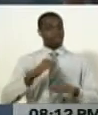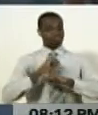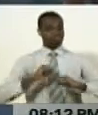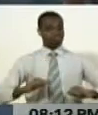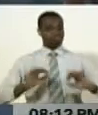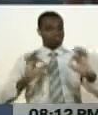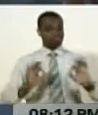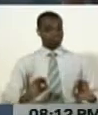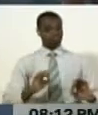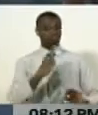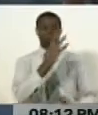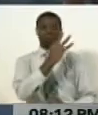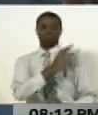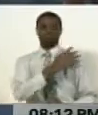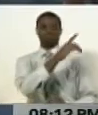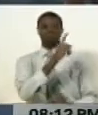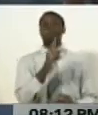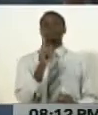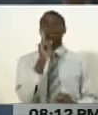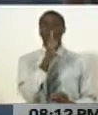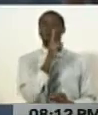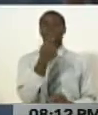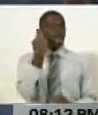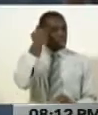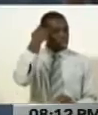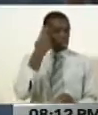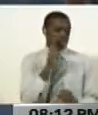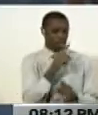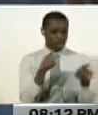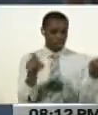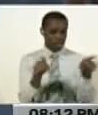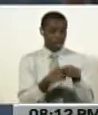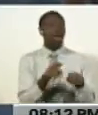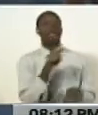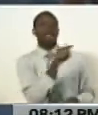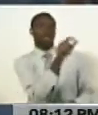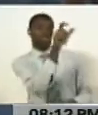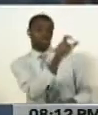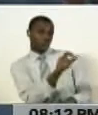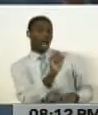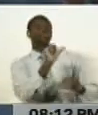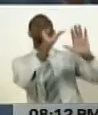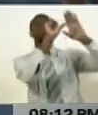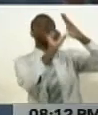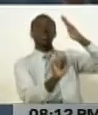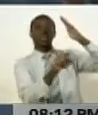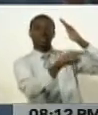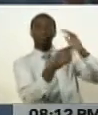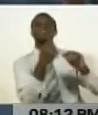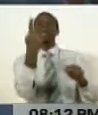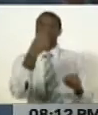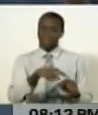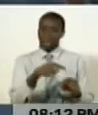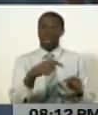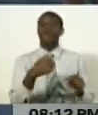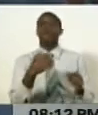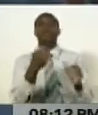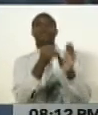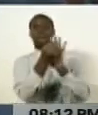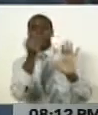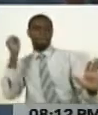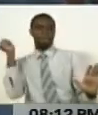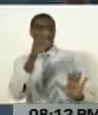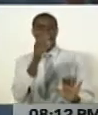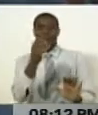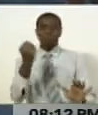Bolivariana, el teniente coronel Olivo, quien es el comandante del DESUR, recibió también con objeto contundente una